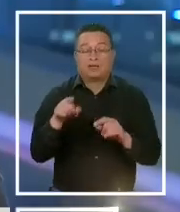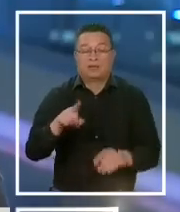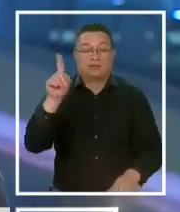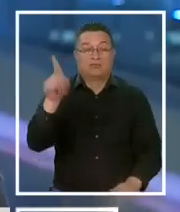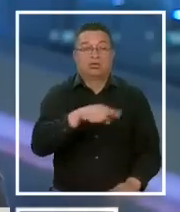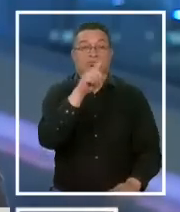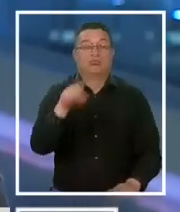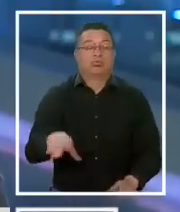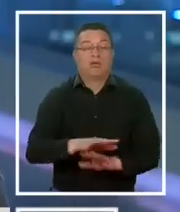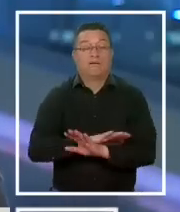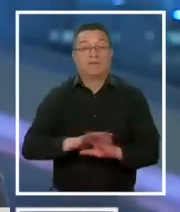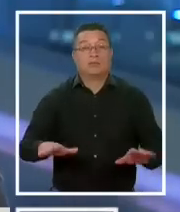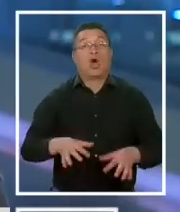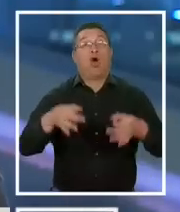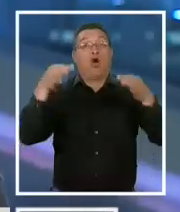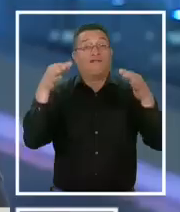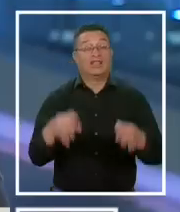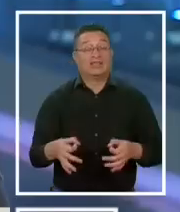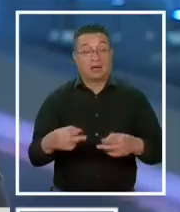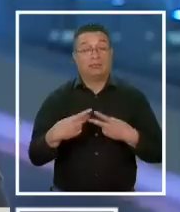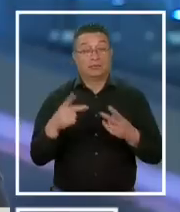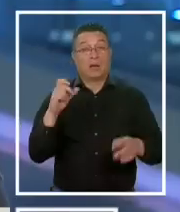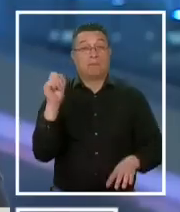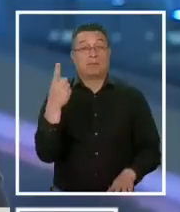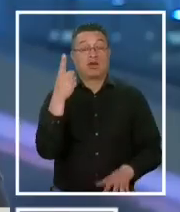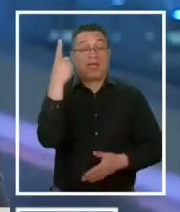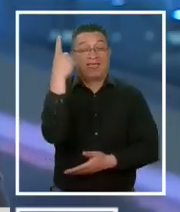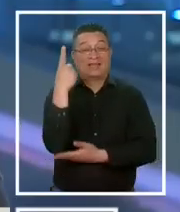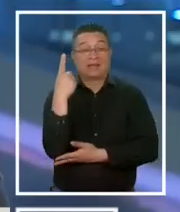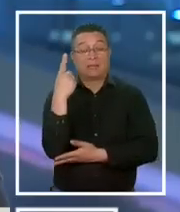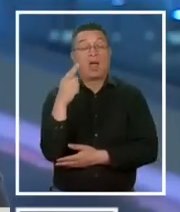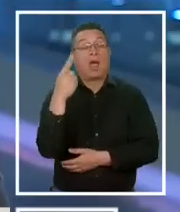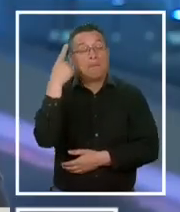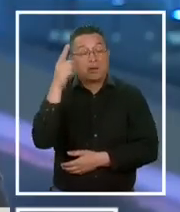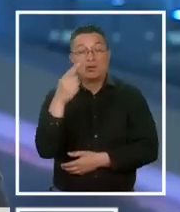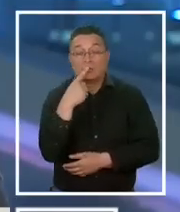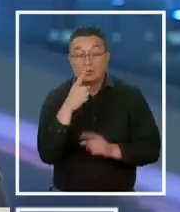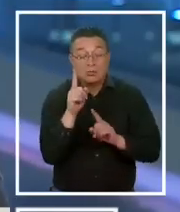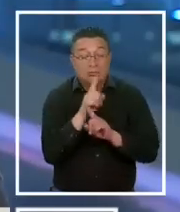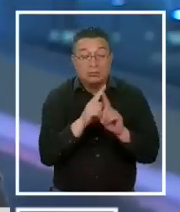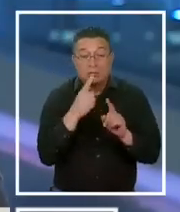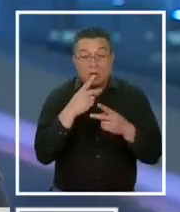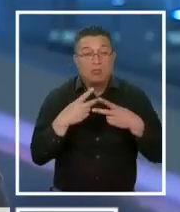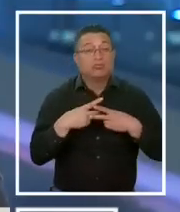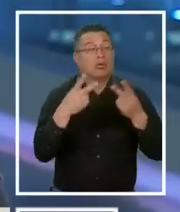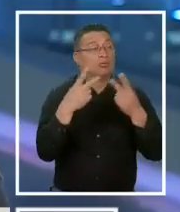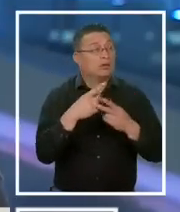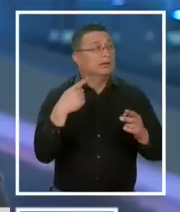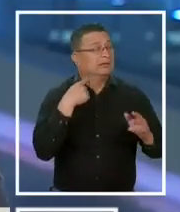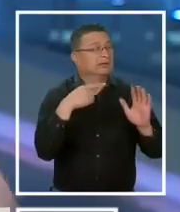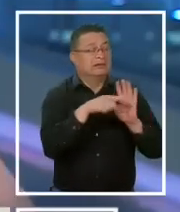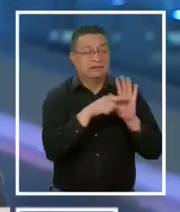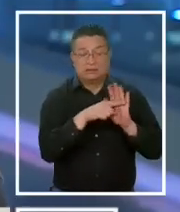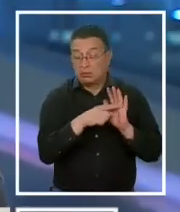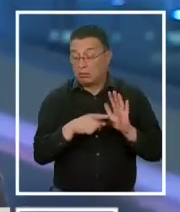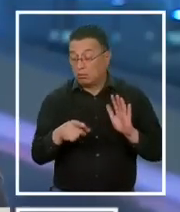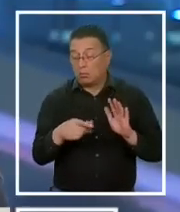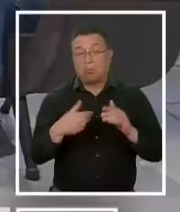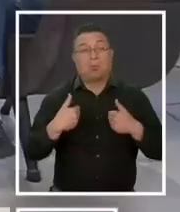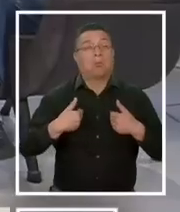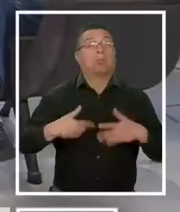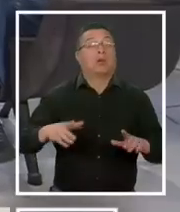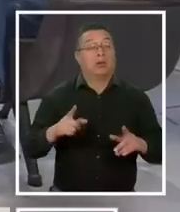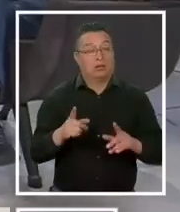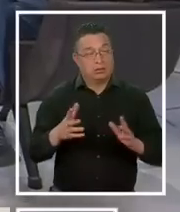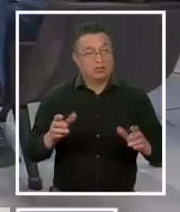por lo tanto es oficial la comunicación del primero de diciembre pero eso no se sustenta con lo que tú estás propugnando Y ojo que es el tema que quiero